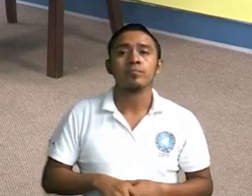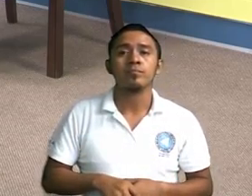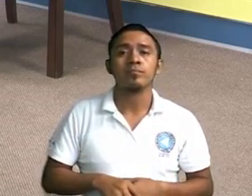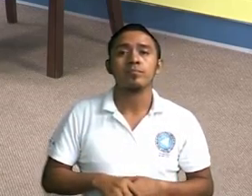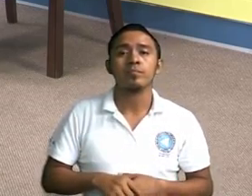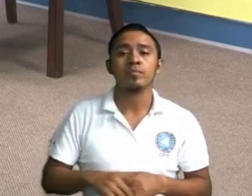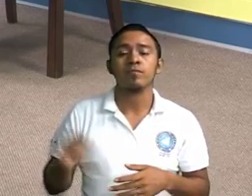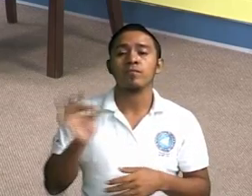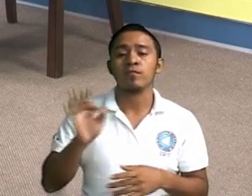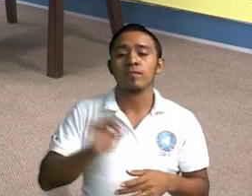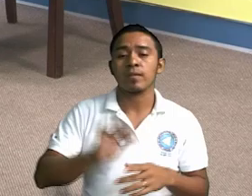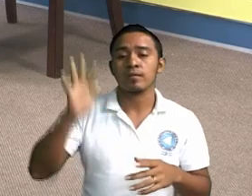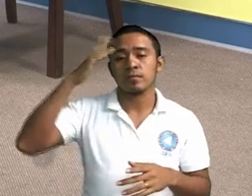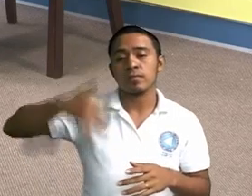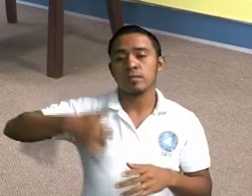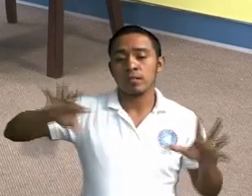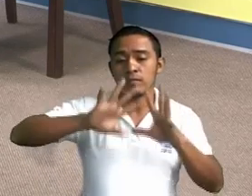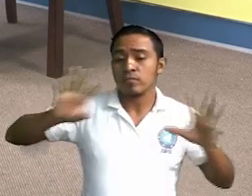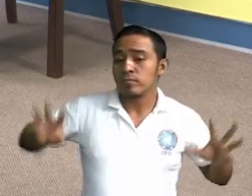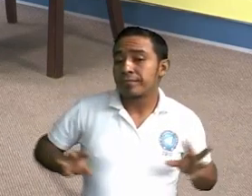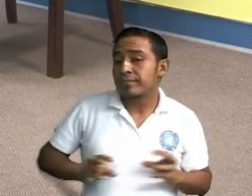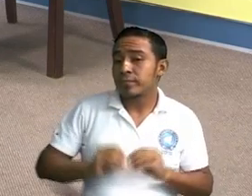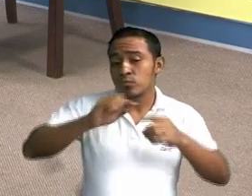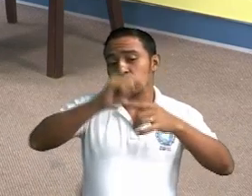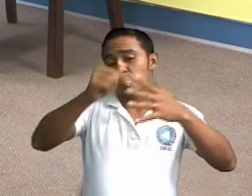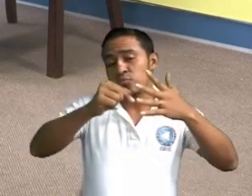en general por así decirlo y no